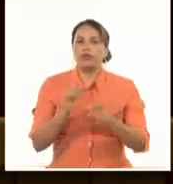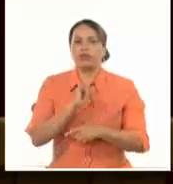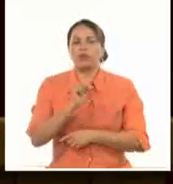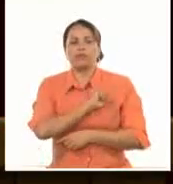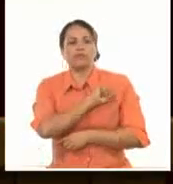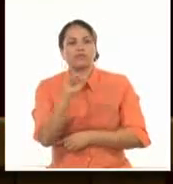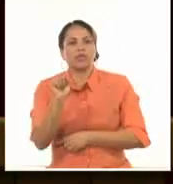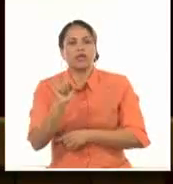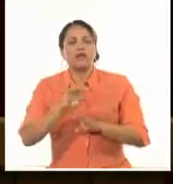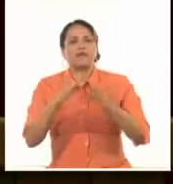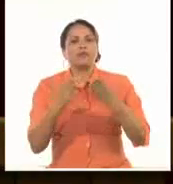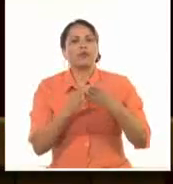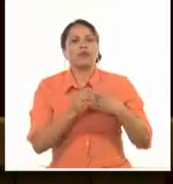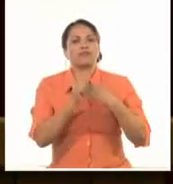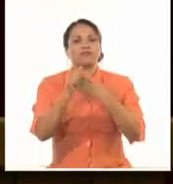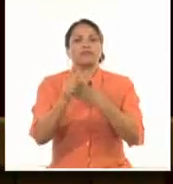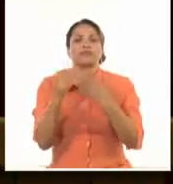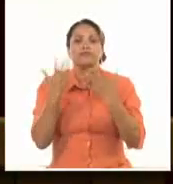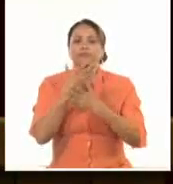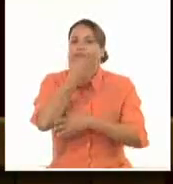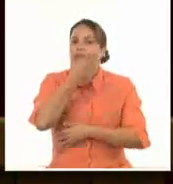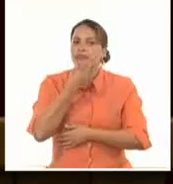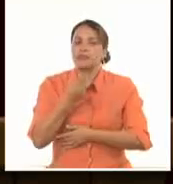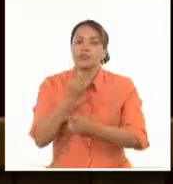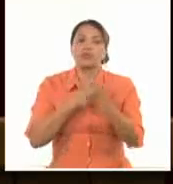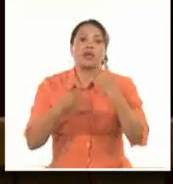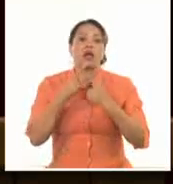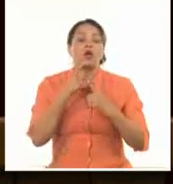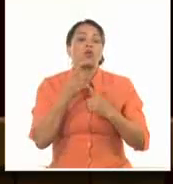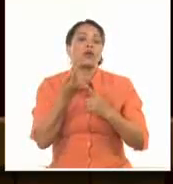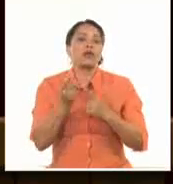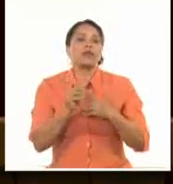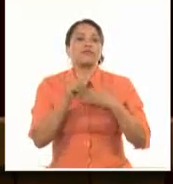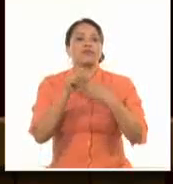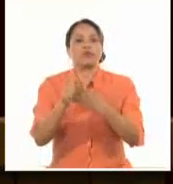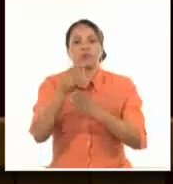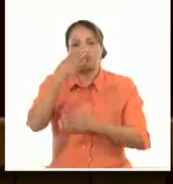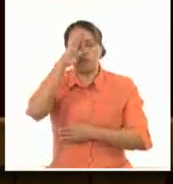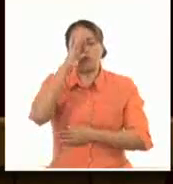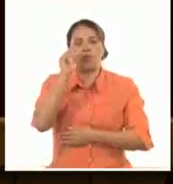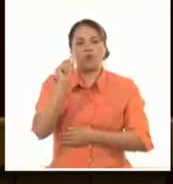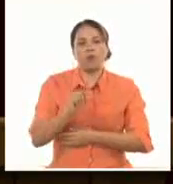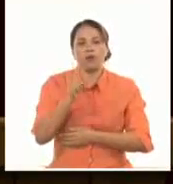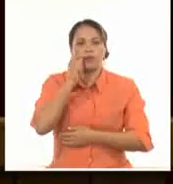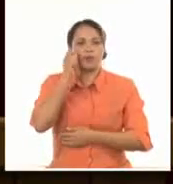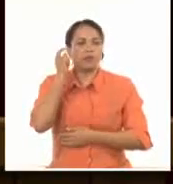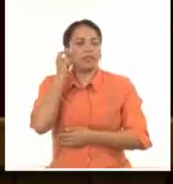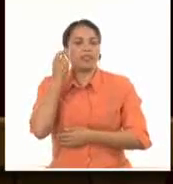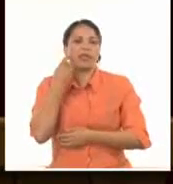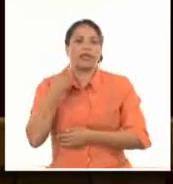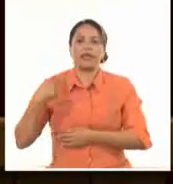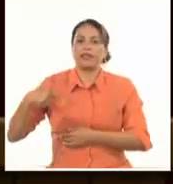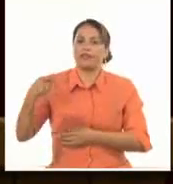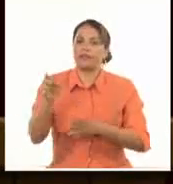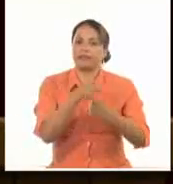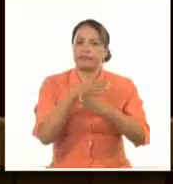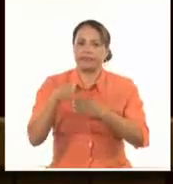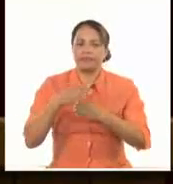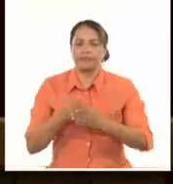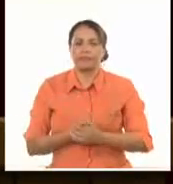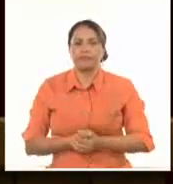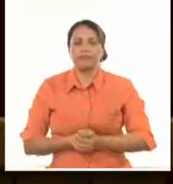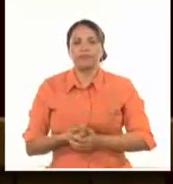todas protagonizadas por los jóvenes, aunque las lideraran cubanas y cubanos de otras generaciones. Ustedes